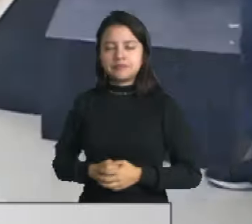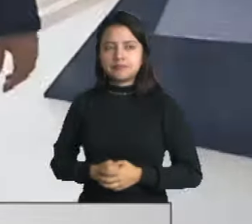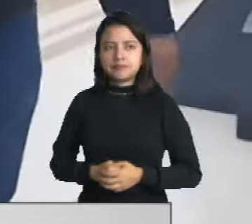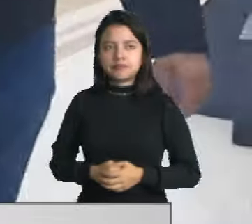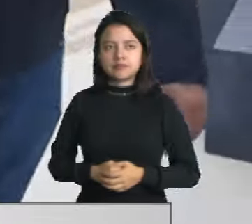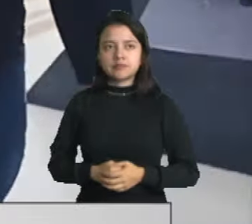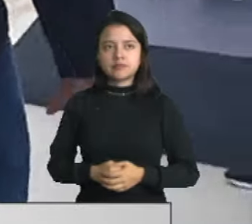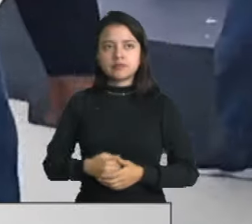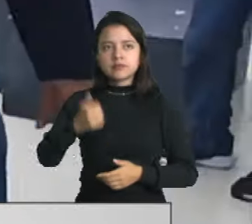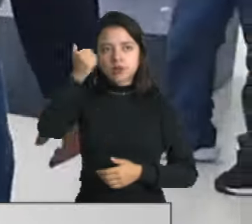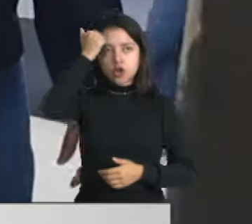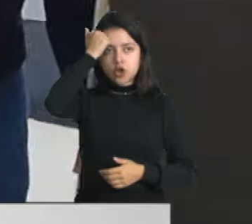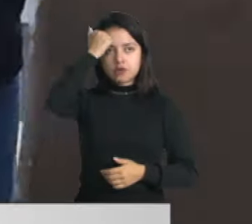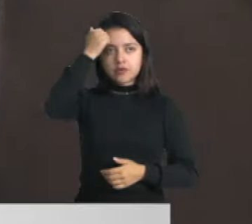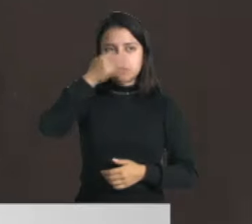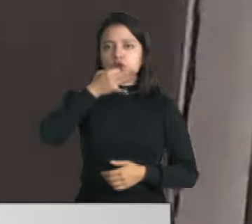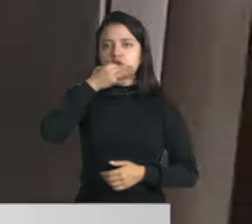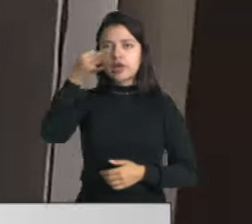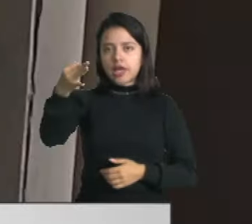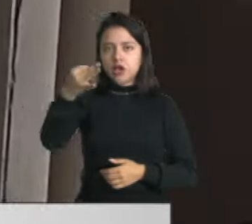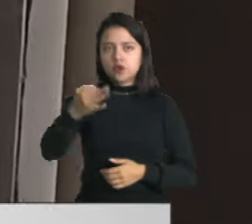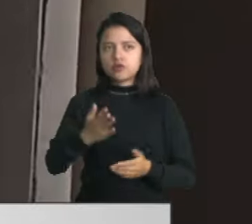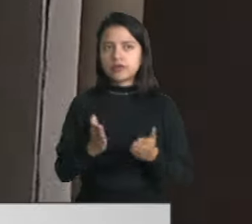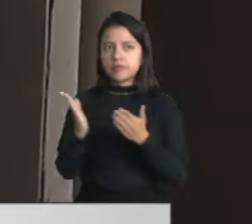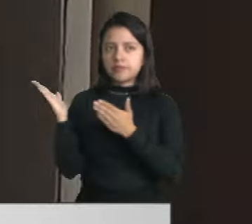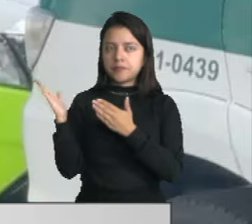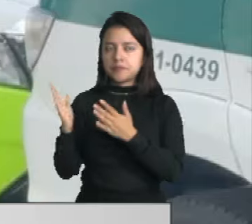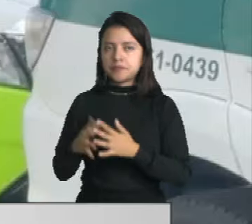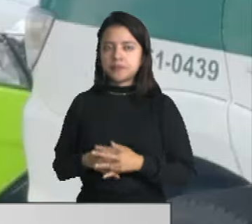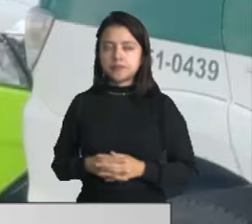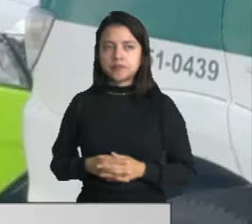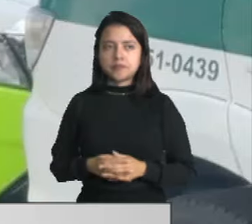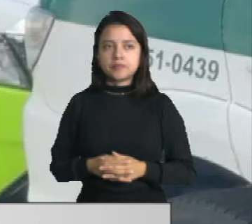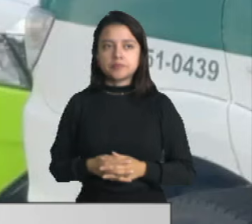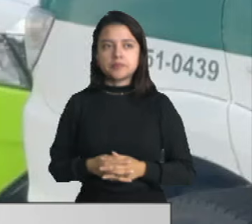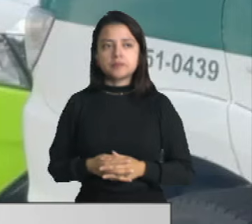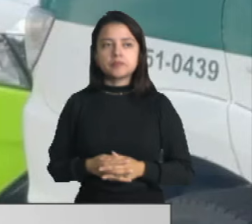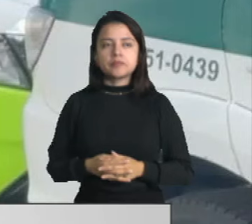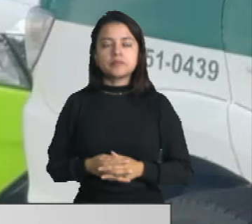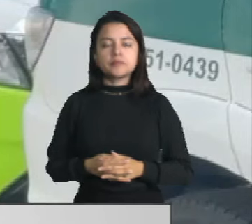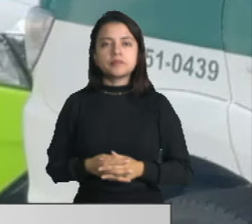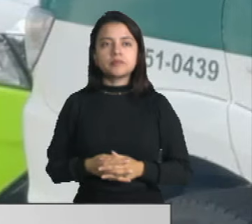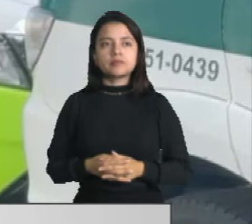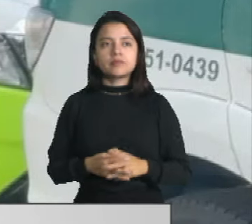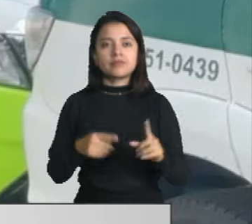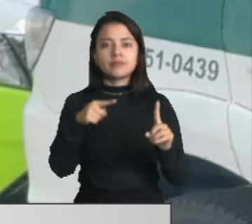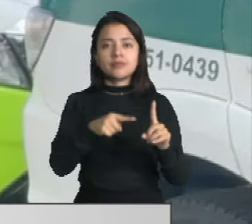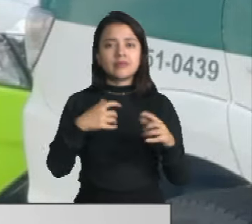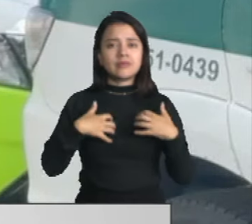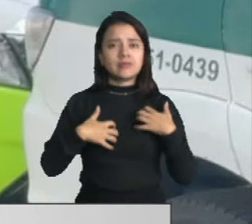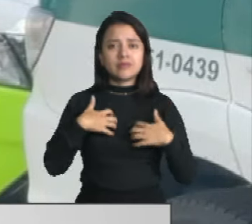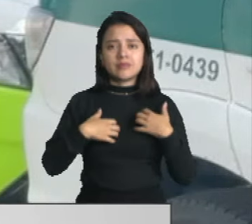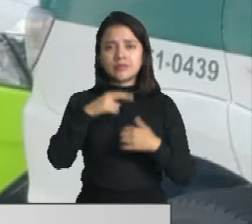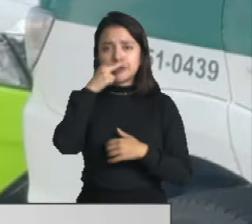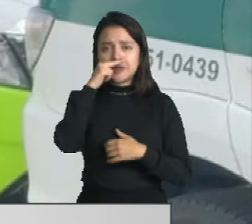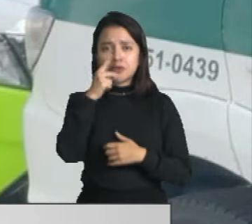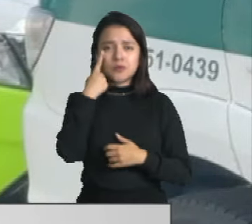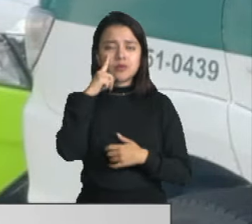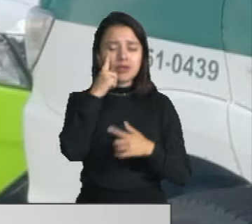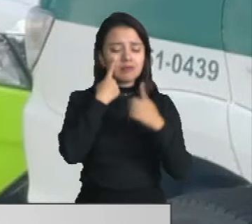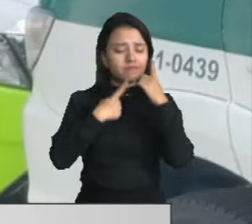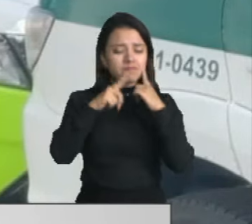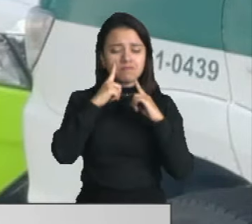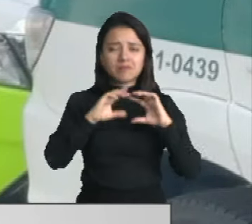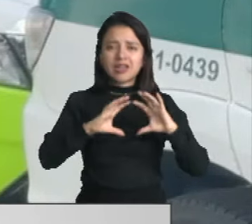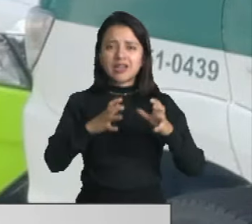Bolívar quienes interpusieron la denuncia del aberrante hecho. La presión y el miedo del niño hicieron que rompiera en llanto en